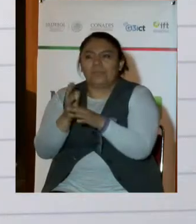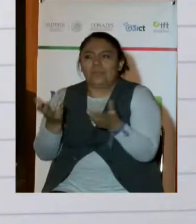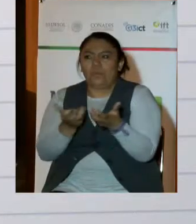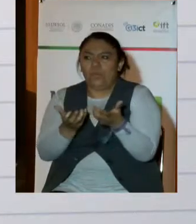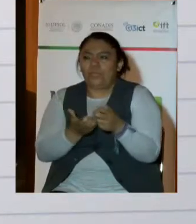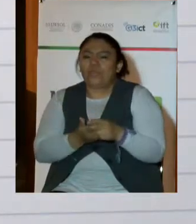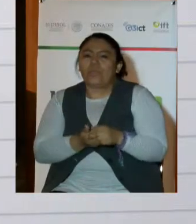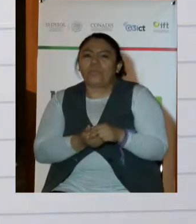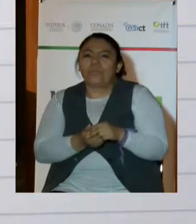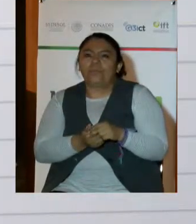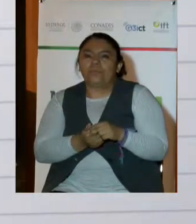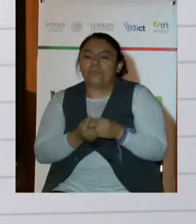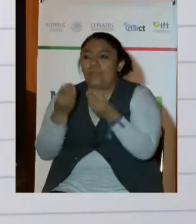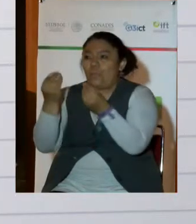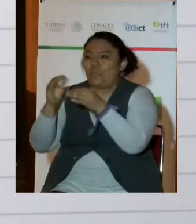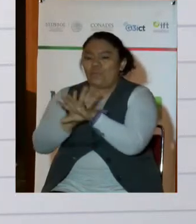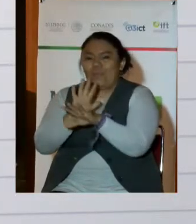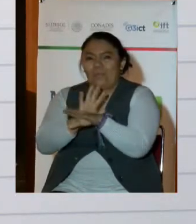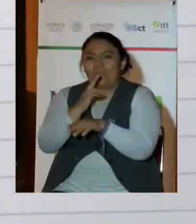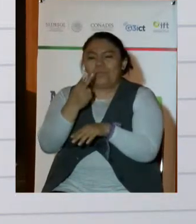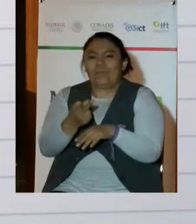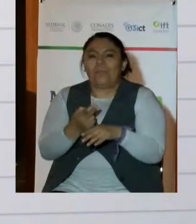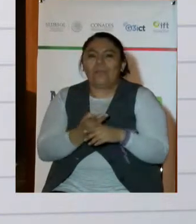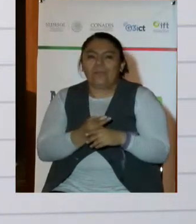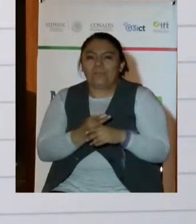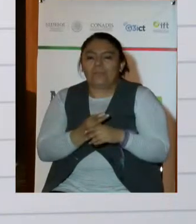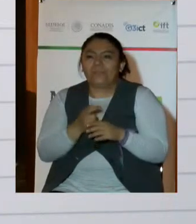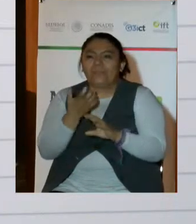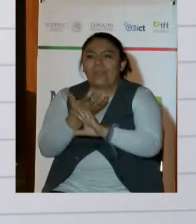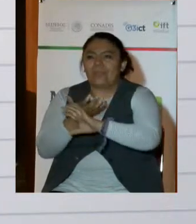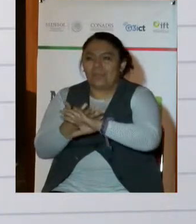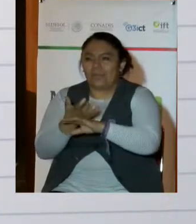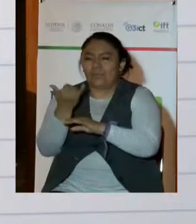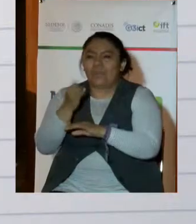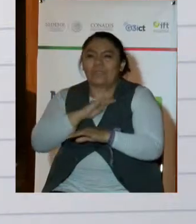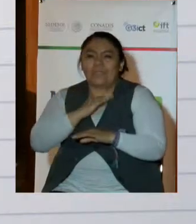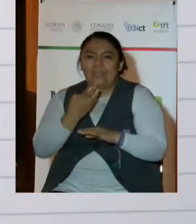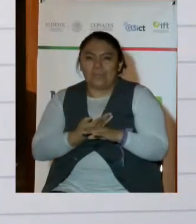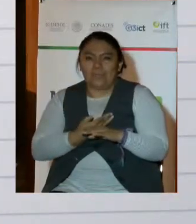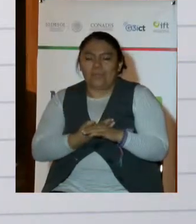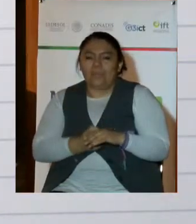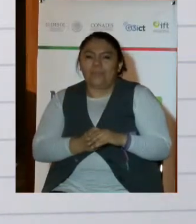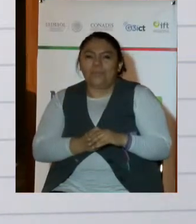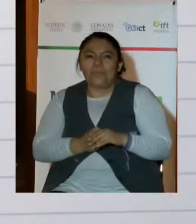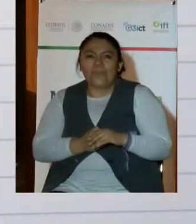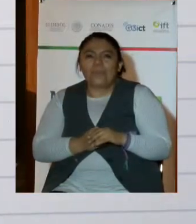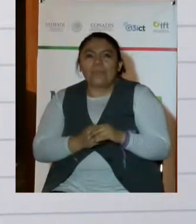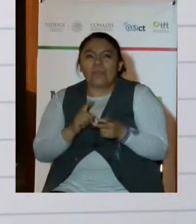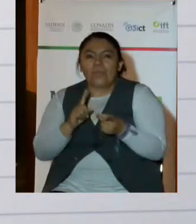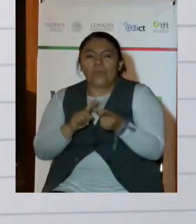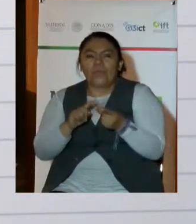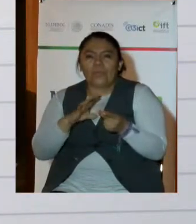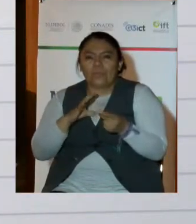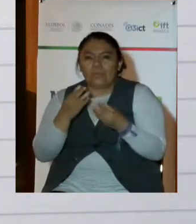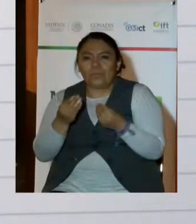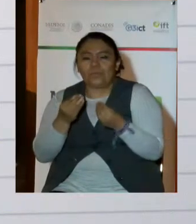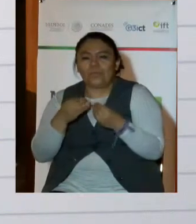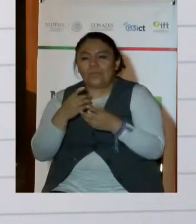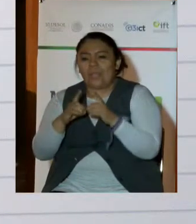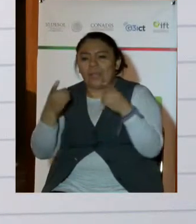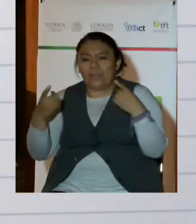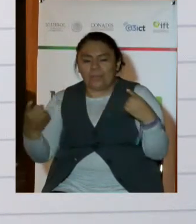expertos, ya está aquí 3G ICT, ya hay cambios, ya hay portales accesibles, y todavía ni siquiera se publica la ley. Entonces, ojalá y que